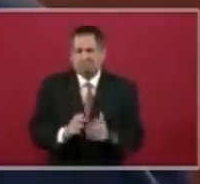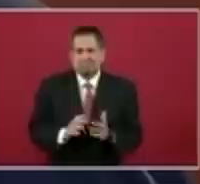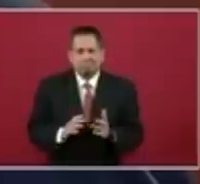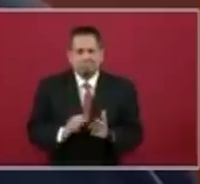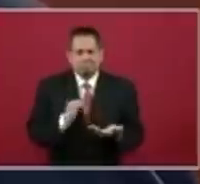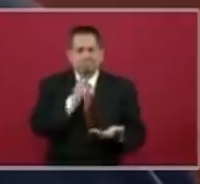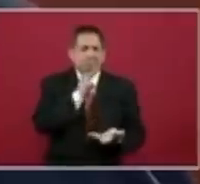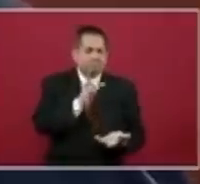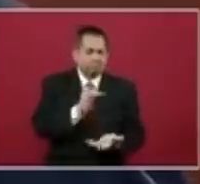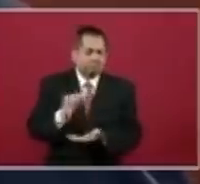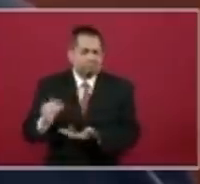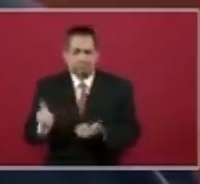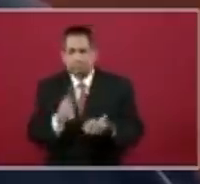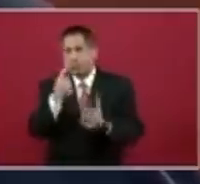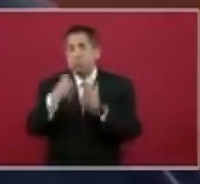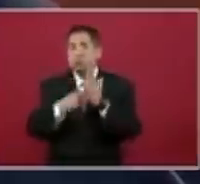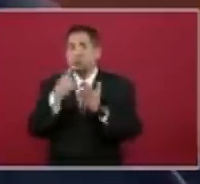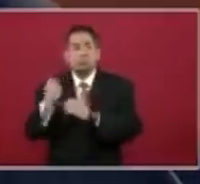150,000 barriles en un viaje,